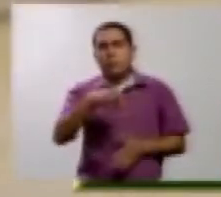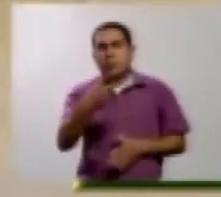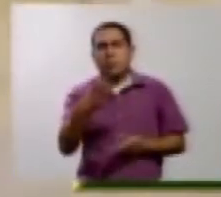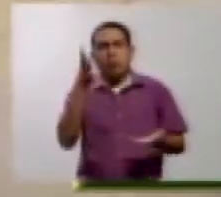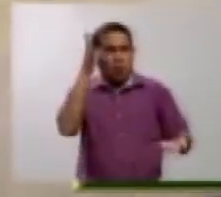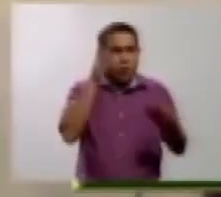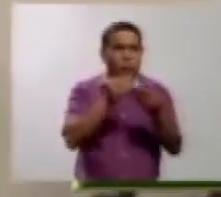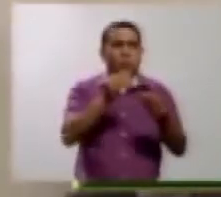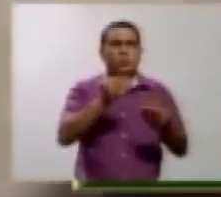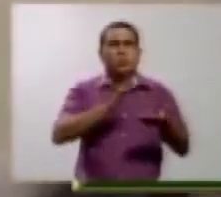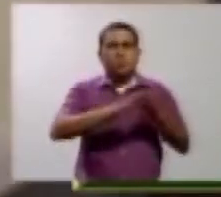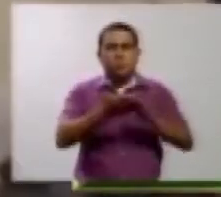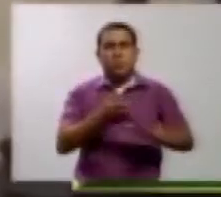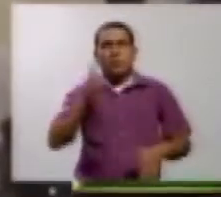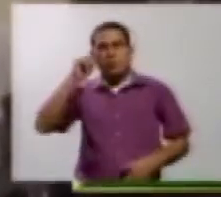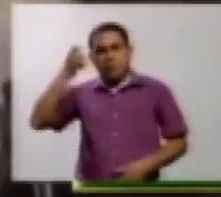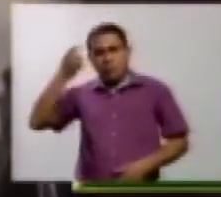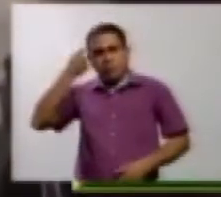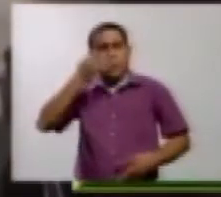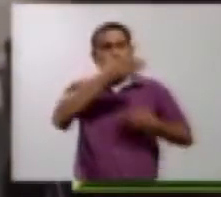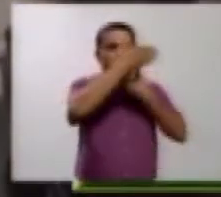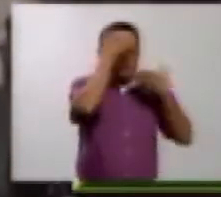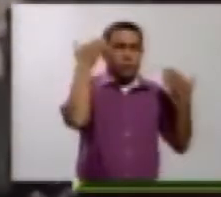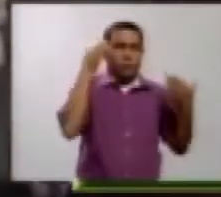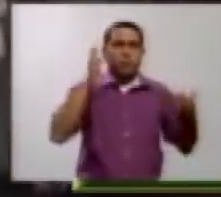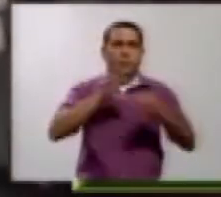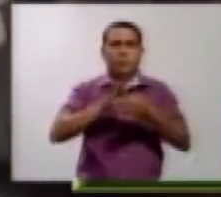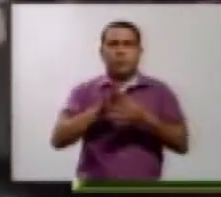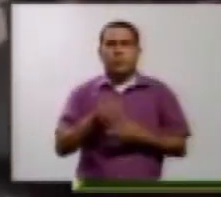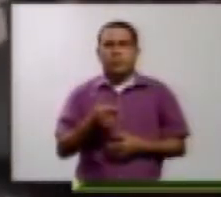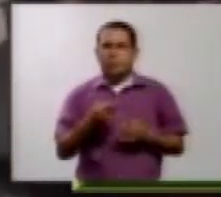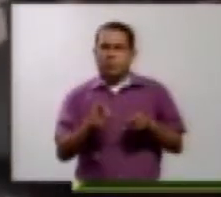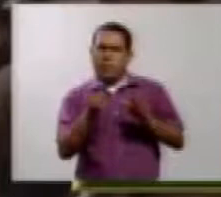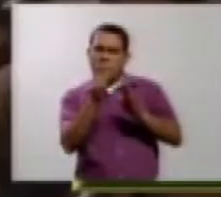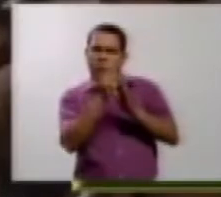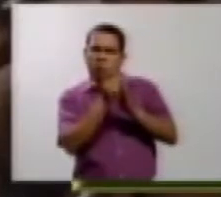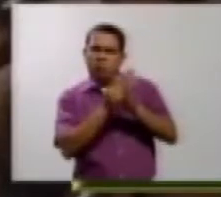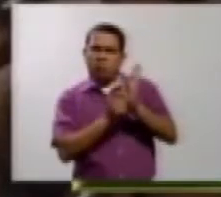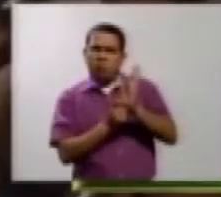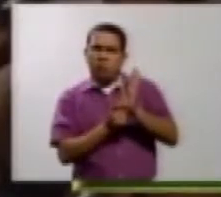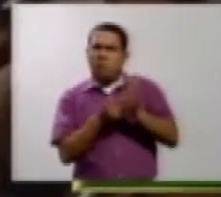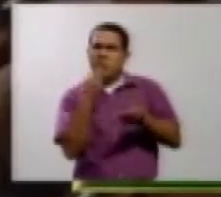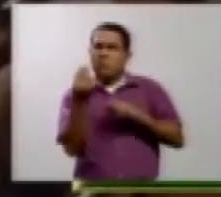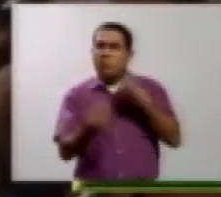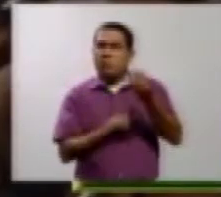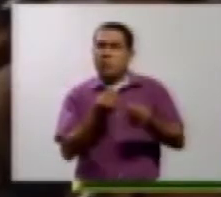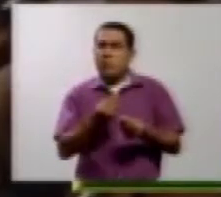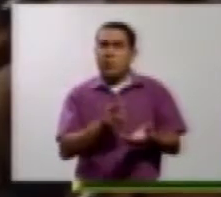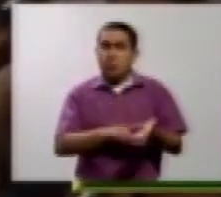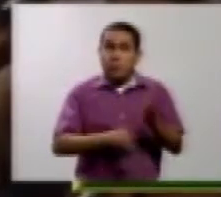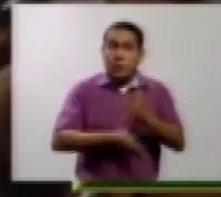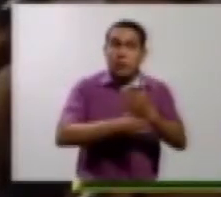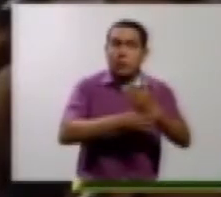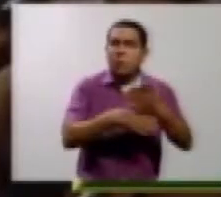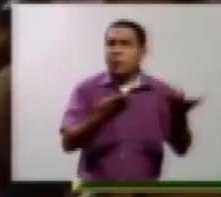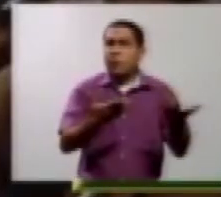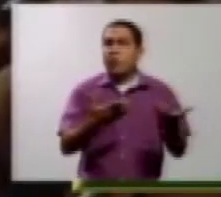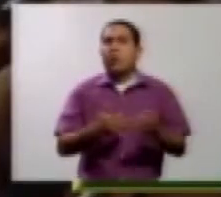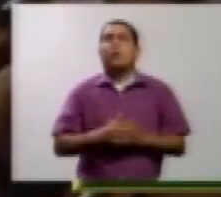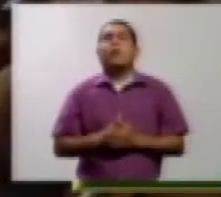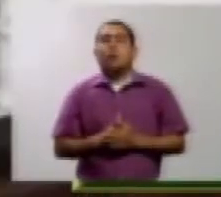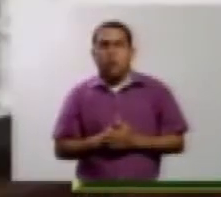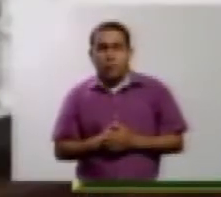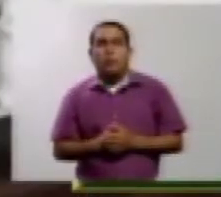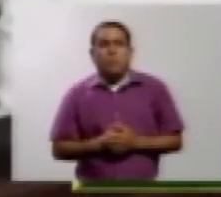de paz firmado entre el gobierno colombiano y las FARC. ¿Pero qué puntos polémicos se buscaban mantener con la reforma política? El régimen de